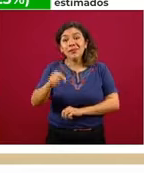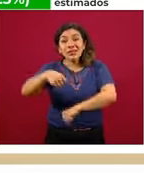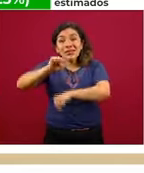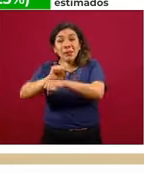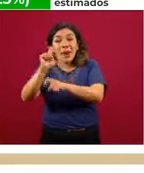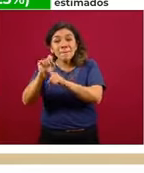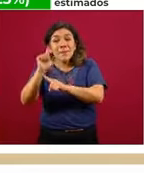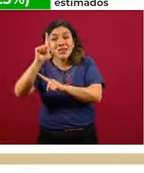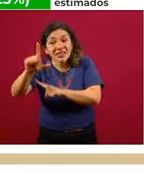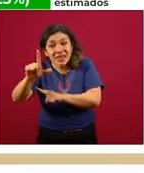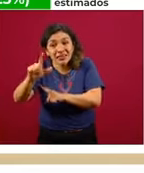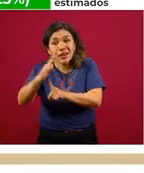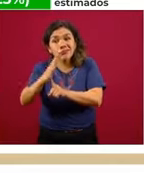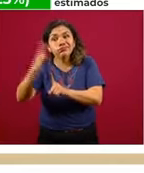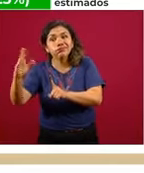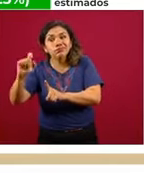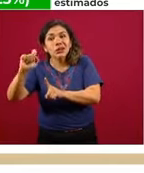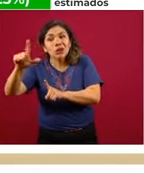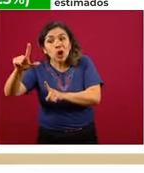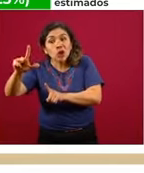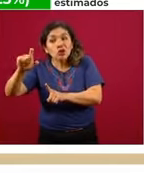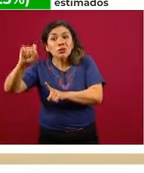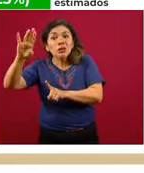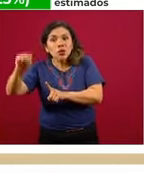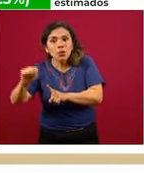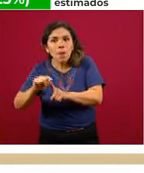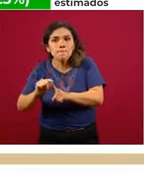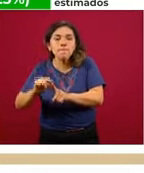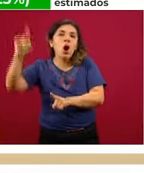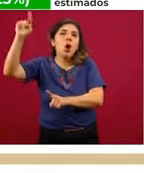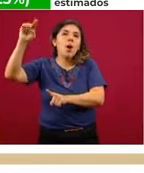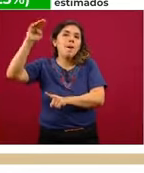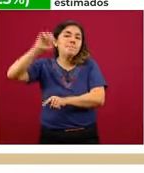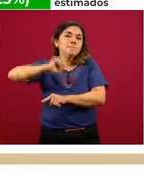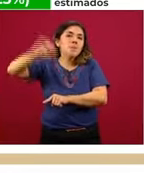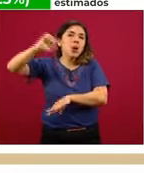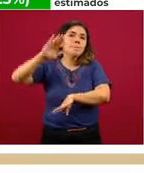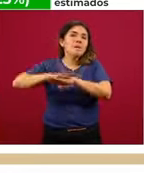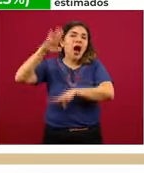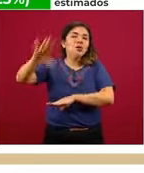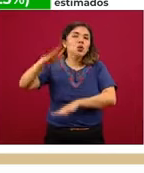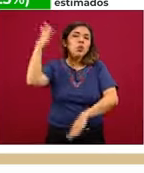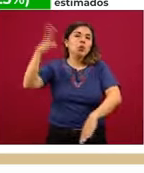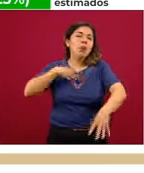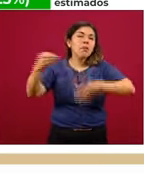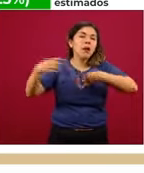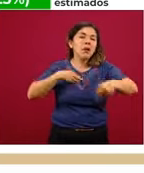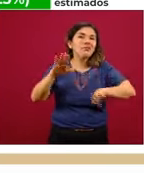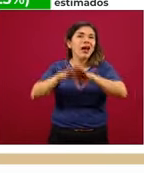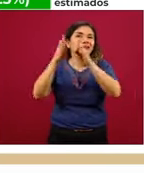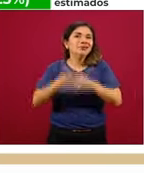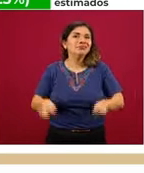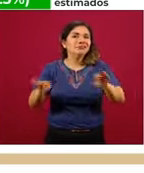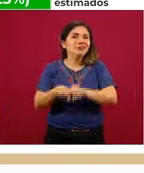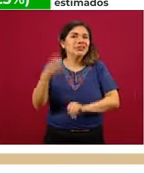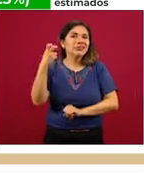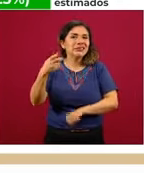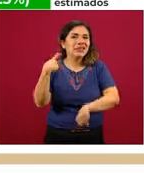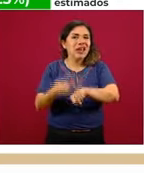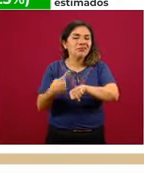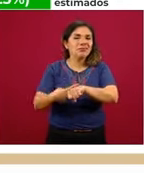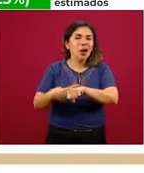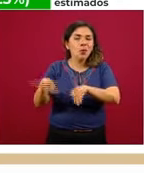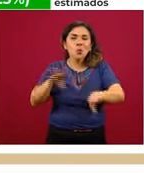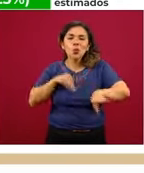semana 27 y más en la 28, en la 29, tenemos un tercer momento con una aceleración importante en